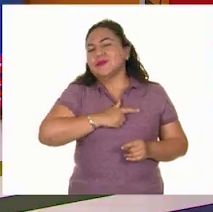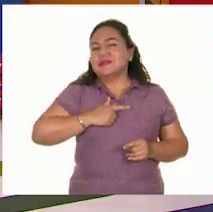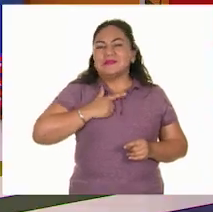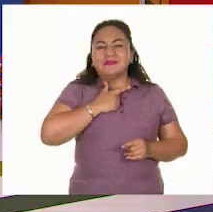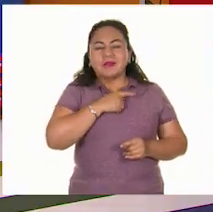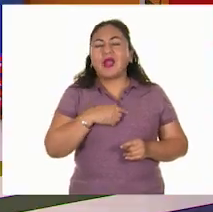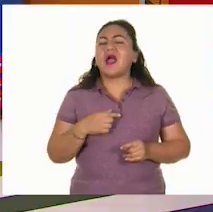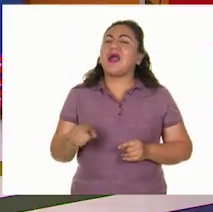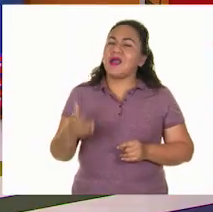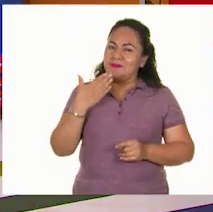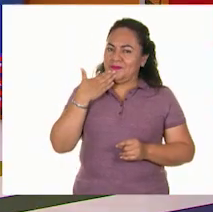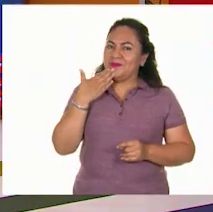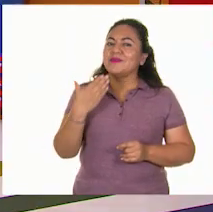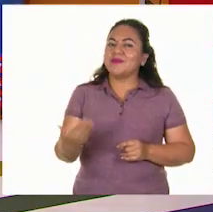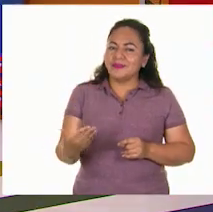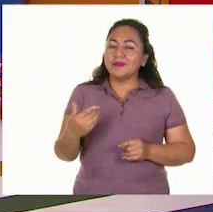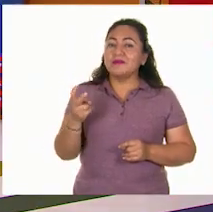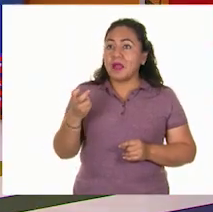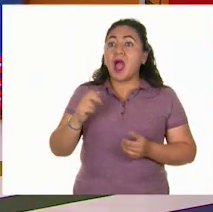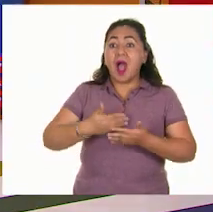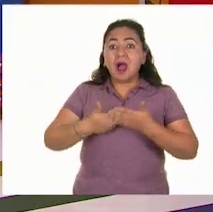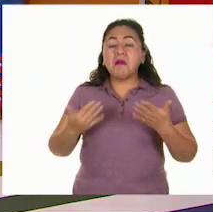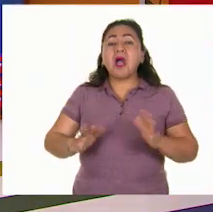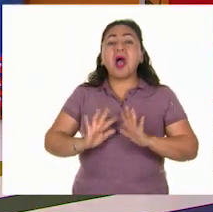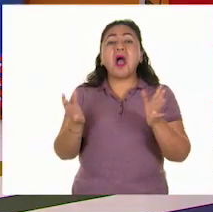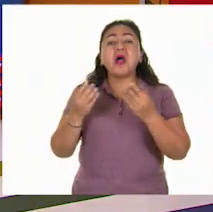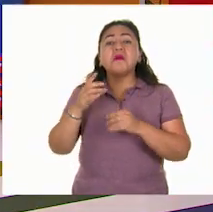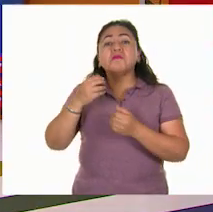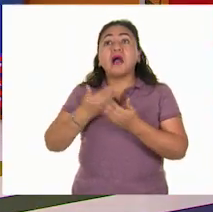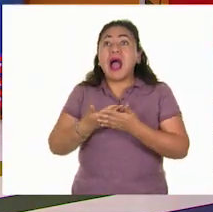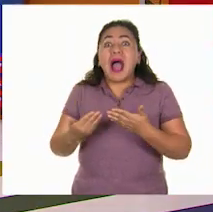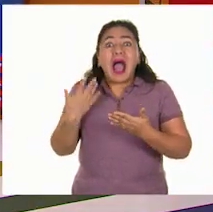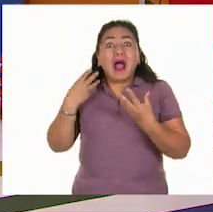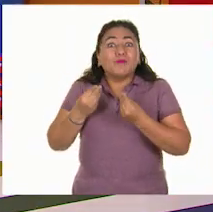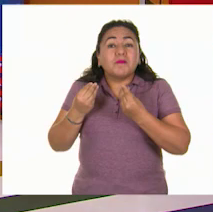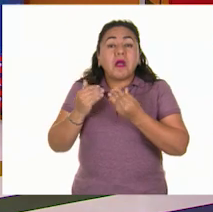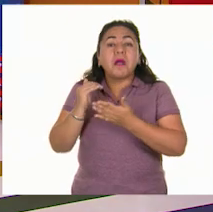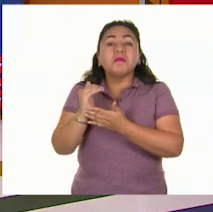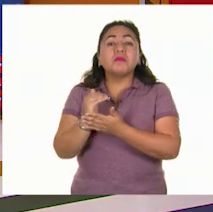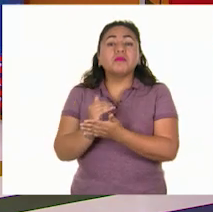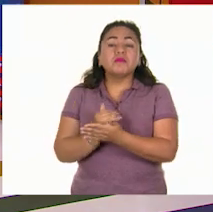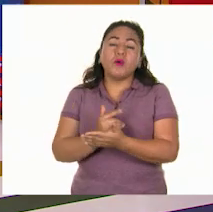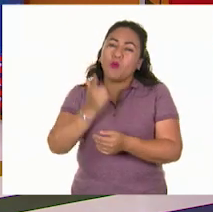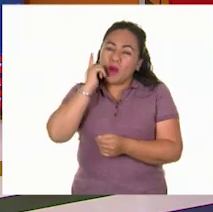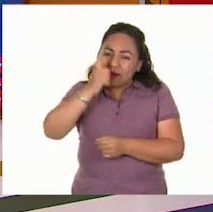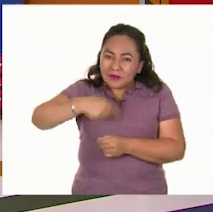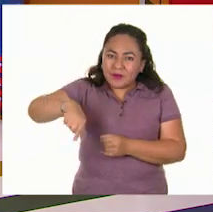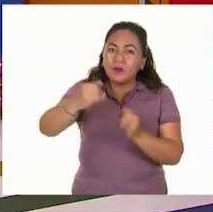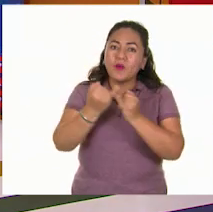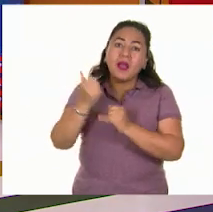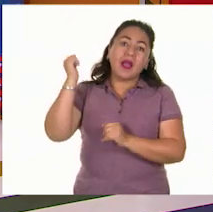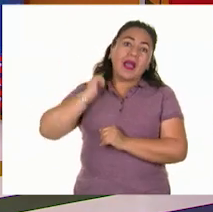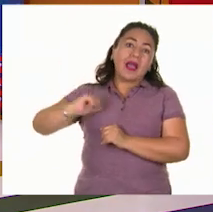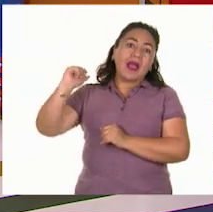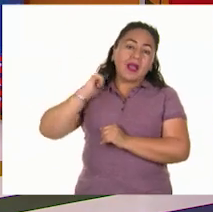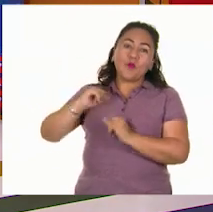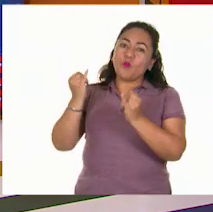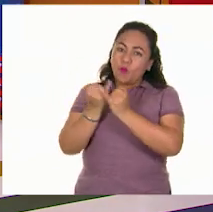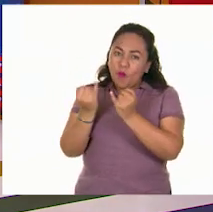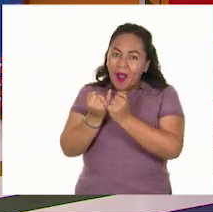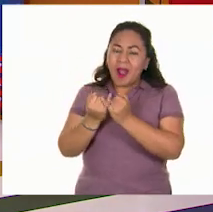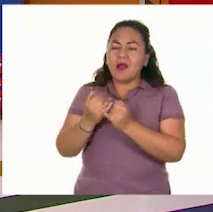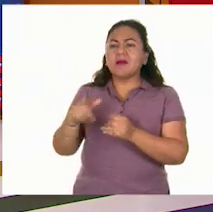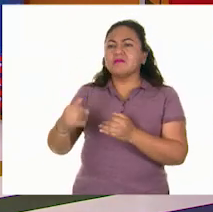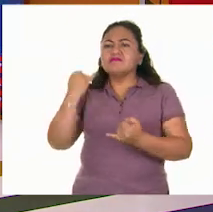¡Qué bonito es eso! Fíjate que eso se está perdiendo. Yo les quiero invitar a todas las familias a que hagan esto que hacían los papás de Oscar. Eso